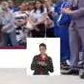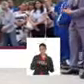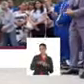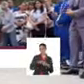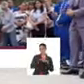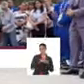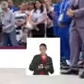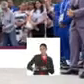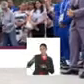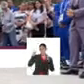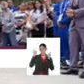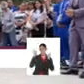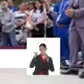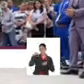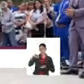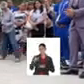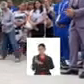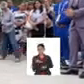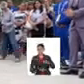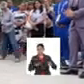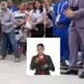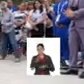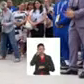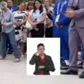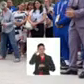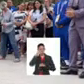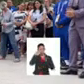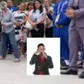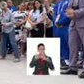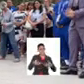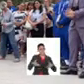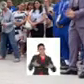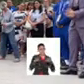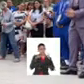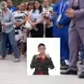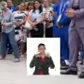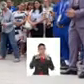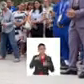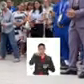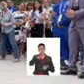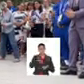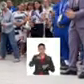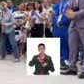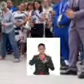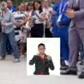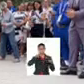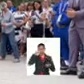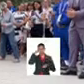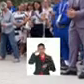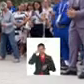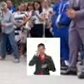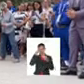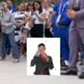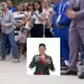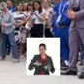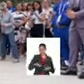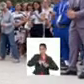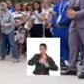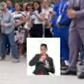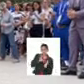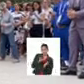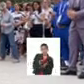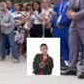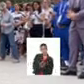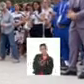cambiado. Cuba solo aspira a la paz. ¿Quién puede creer que esta isla constituye hoy una amenaza existencial para la paz mundial? Esto es